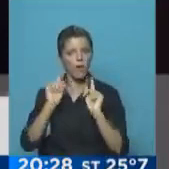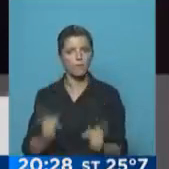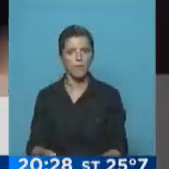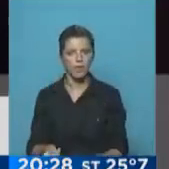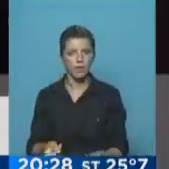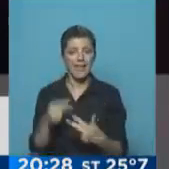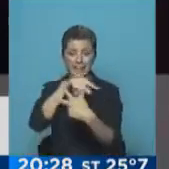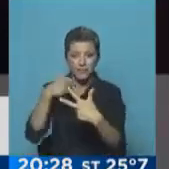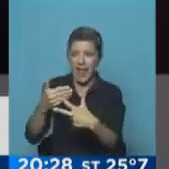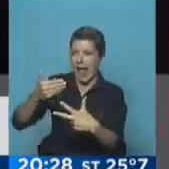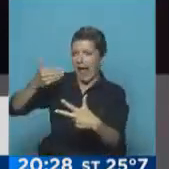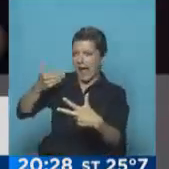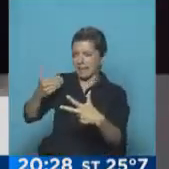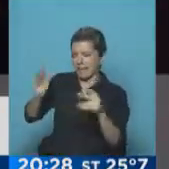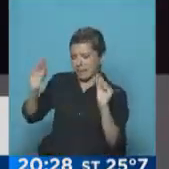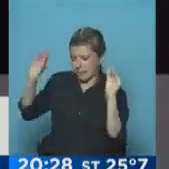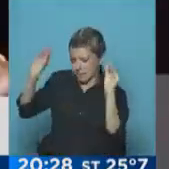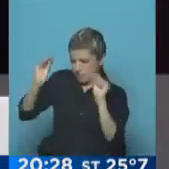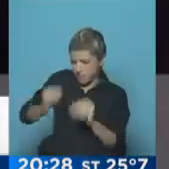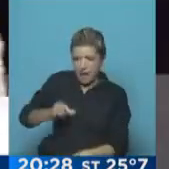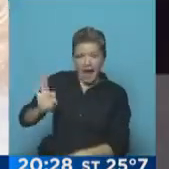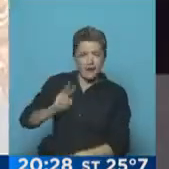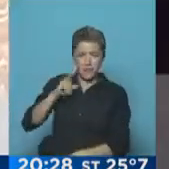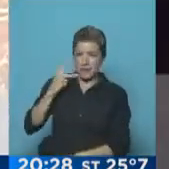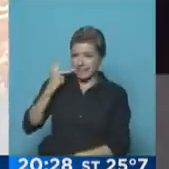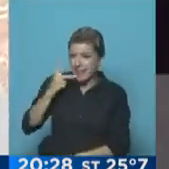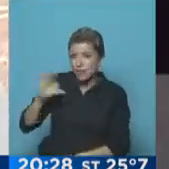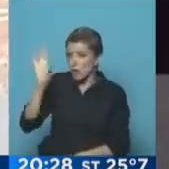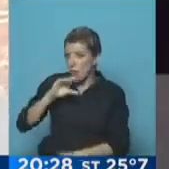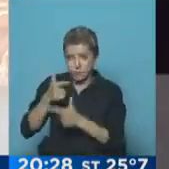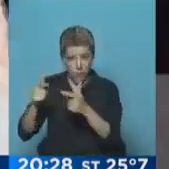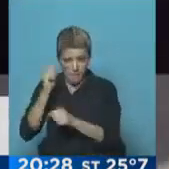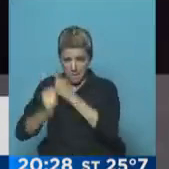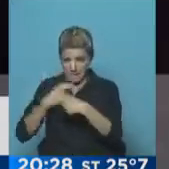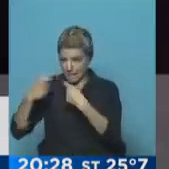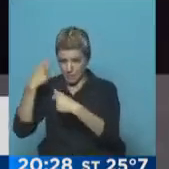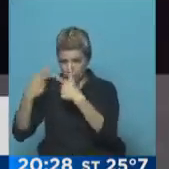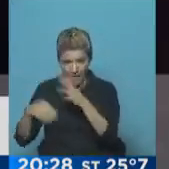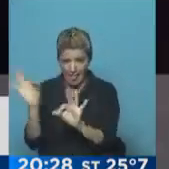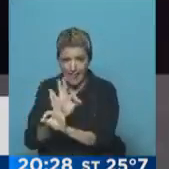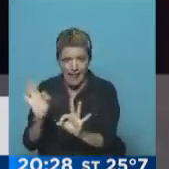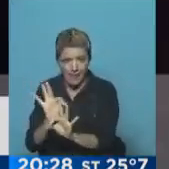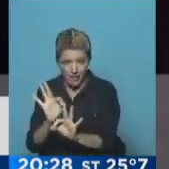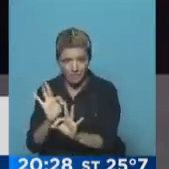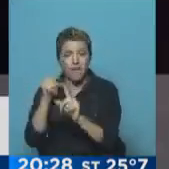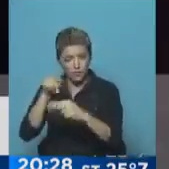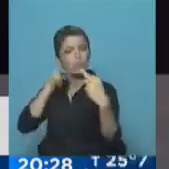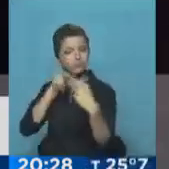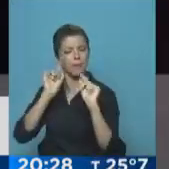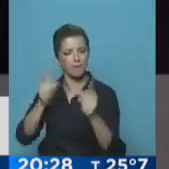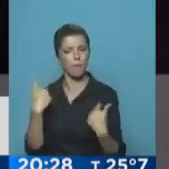estaban fundidos en el año 2003 o que no existían ni como empresarios ni